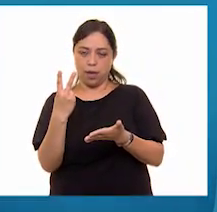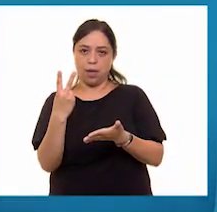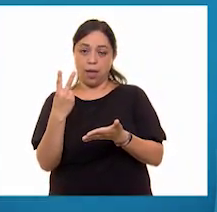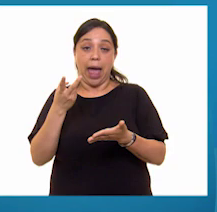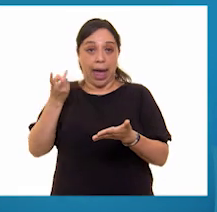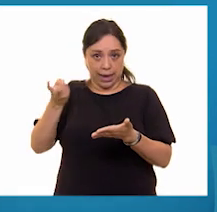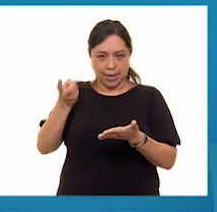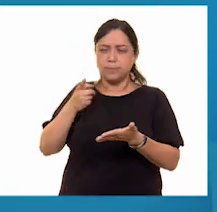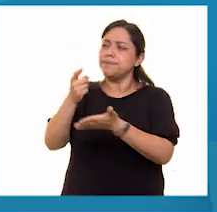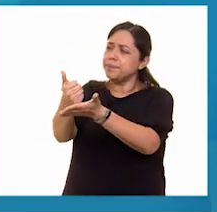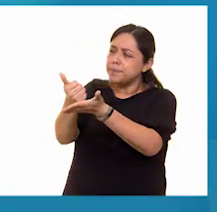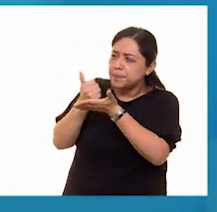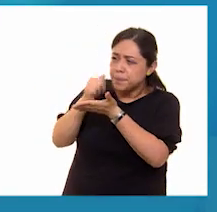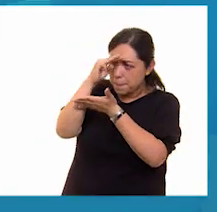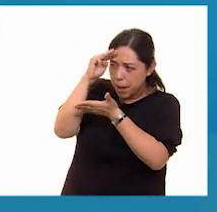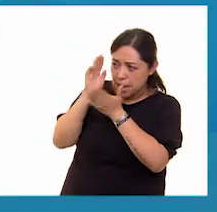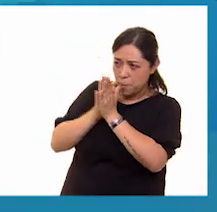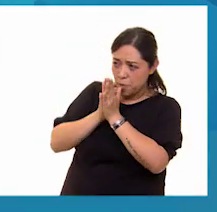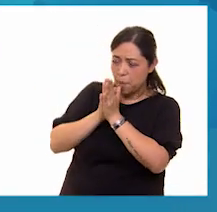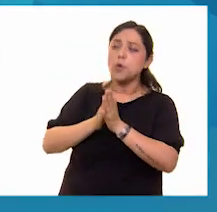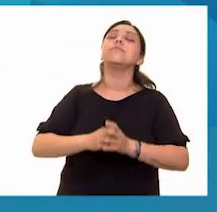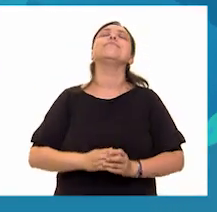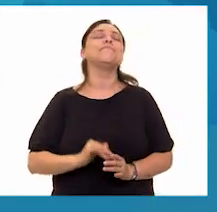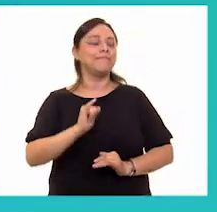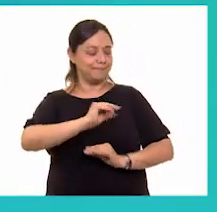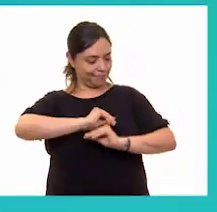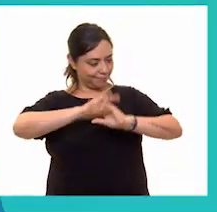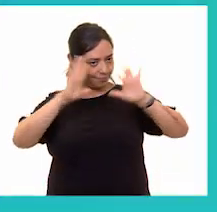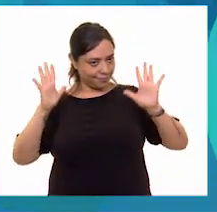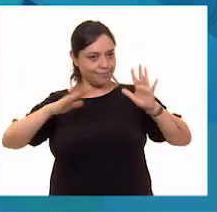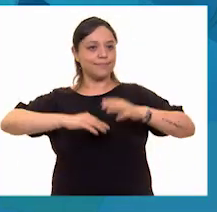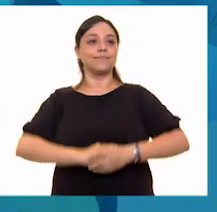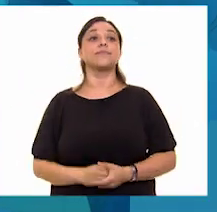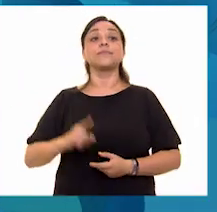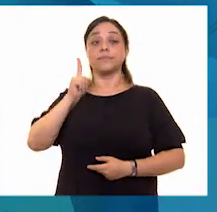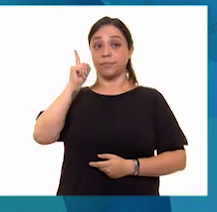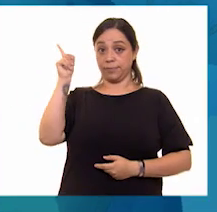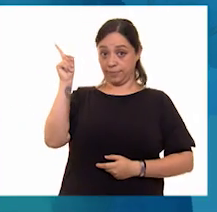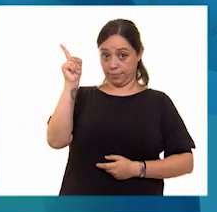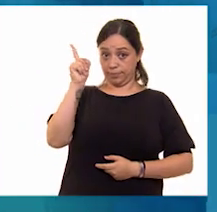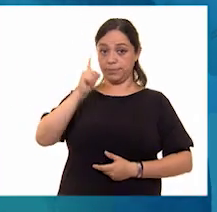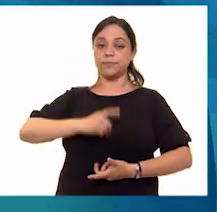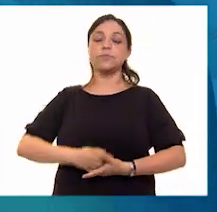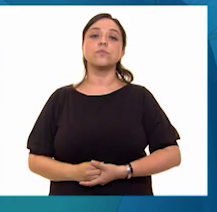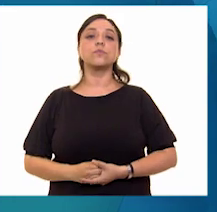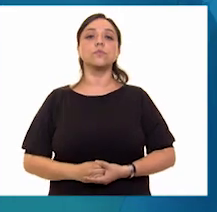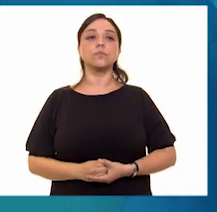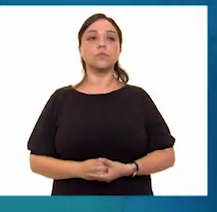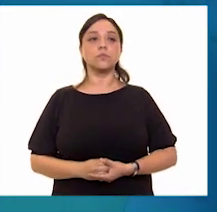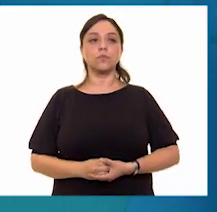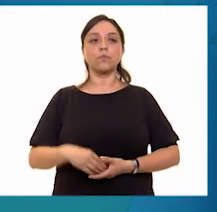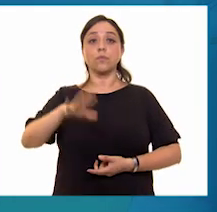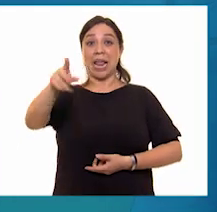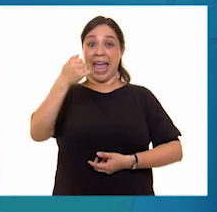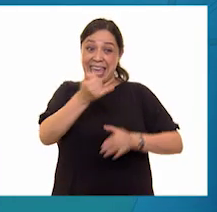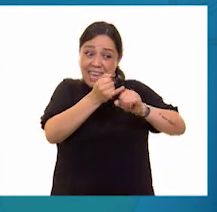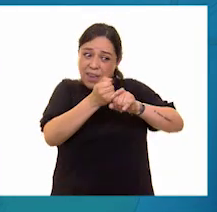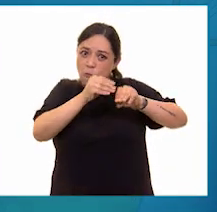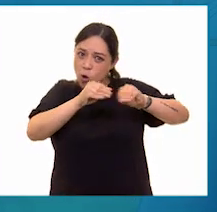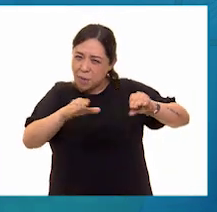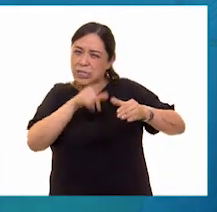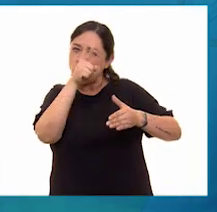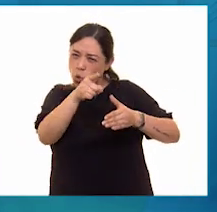ayudar a leer, por favor, lo que dice? Claro que sí, maestra. Dice así. Con la información